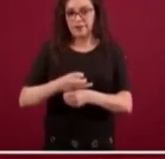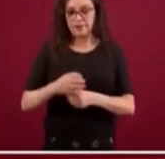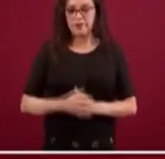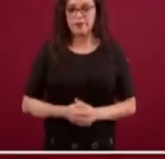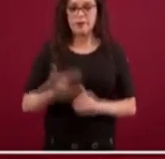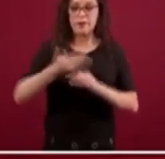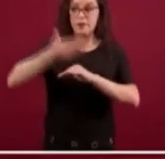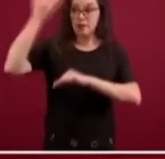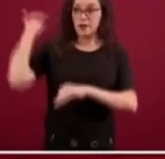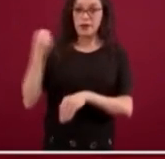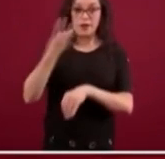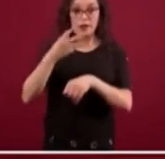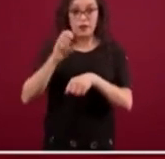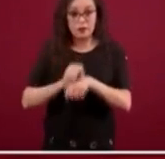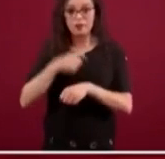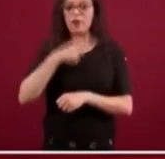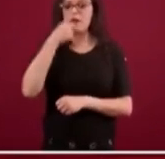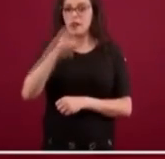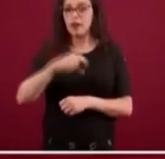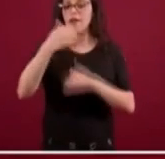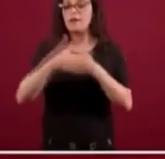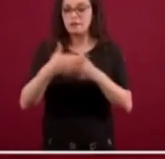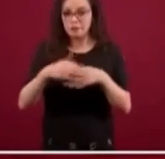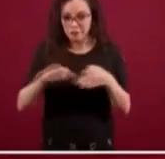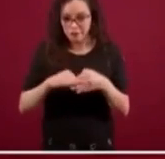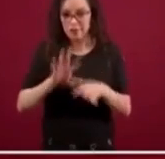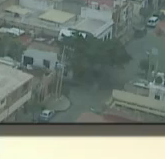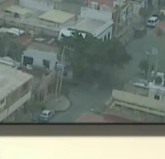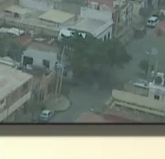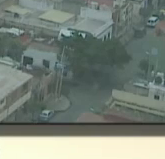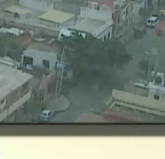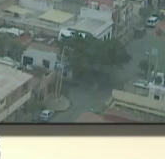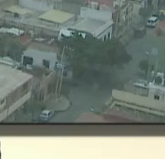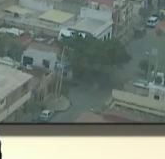comentario esta semana. Gracias. Muchas gracias, doctor. Buen día. Igualmente.